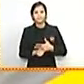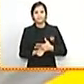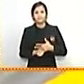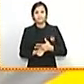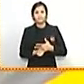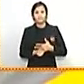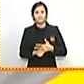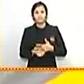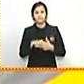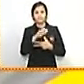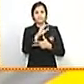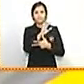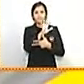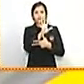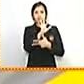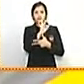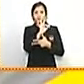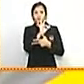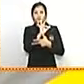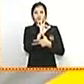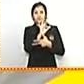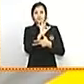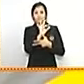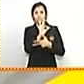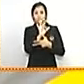Y este es el 10, número, segundo número.